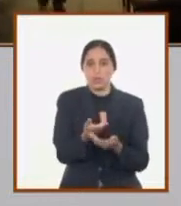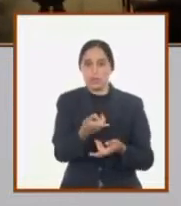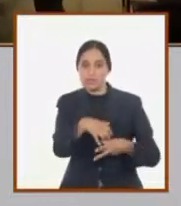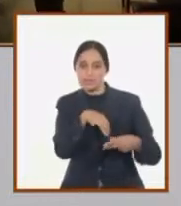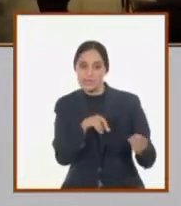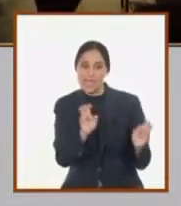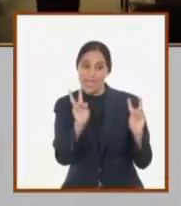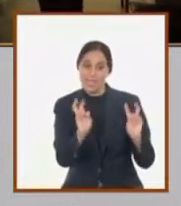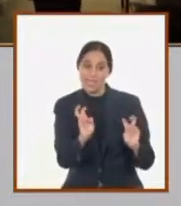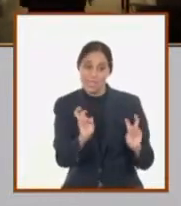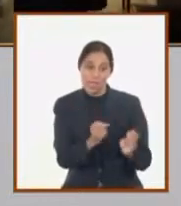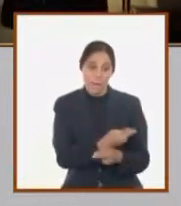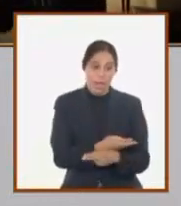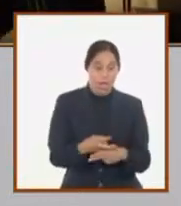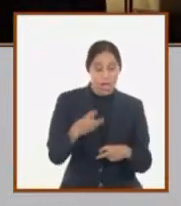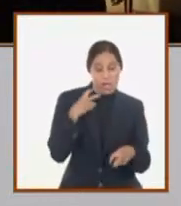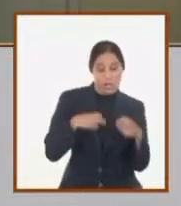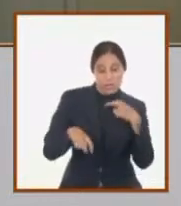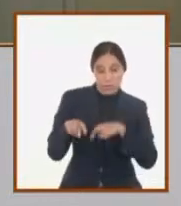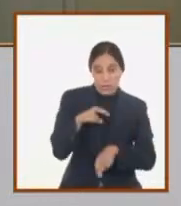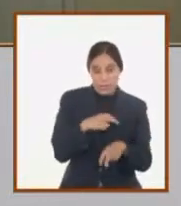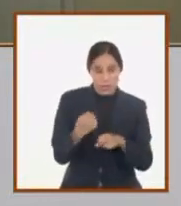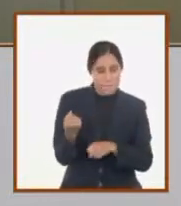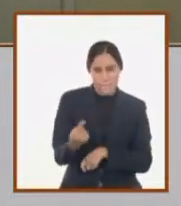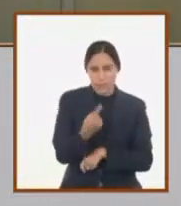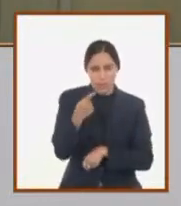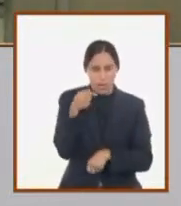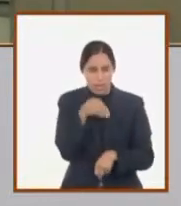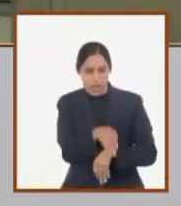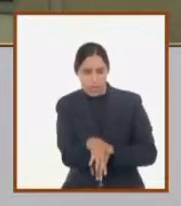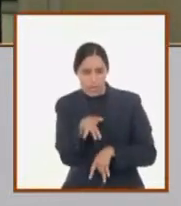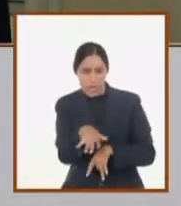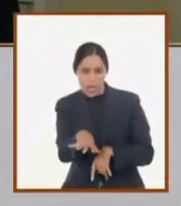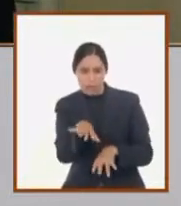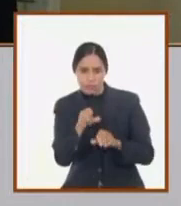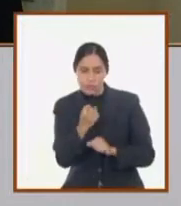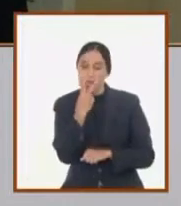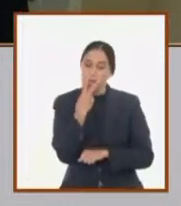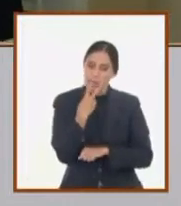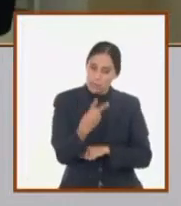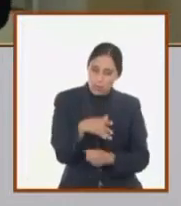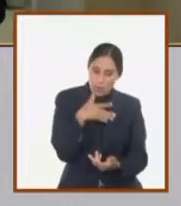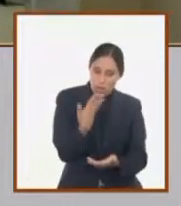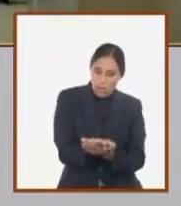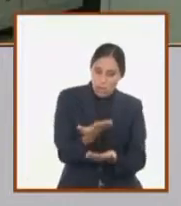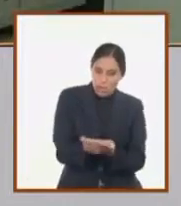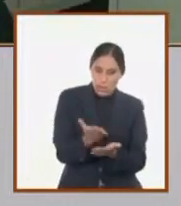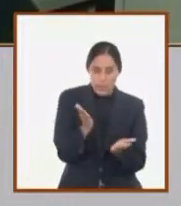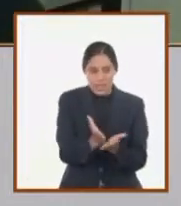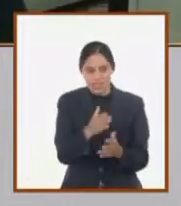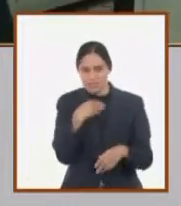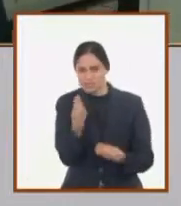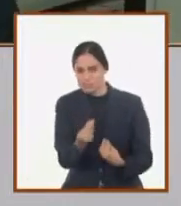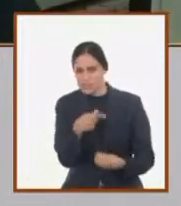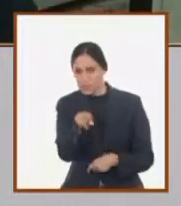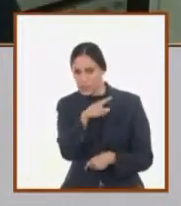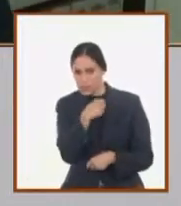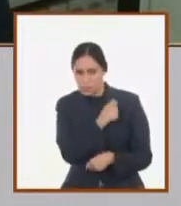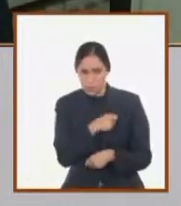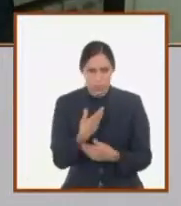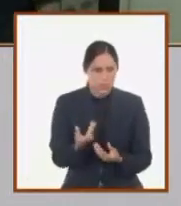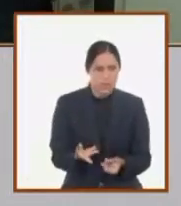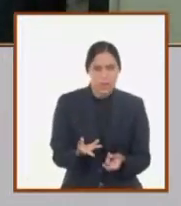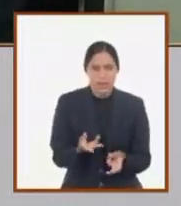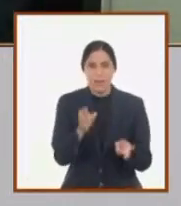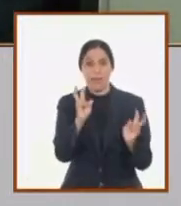que van a investigar y llegan allí por primera vez y entonces son atendidos pero también tienen que tener seguridad para eso y se sig desde el punto de vista de los